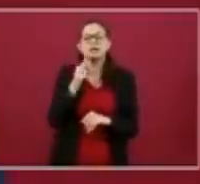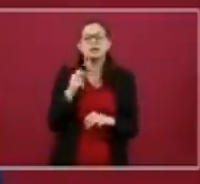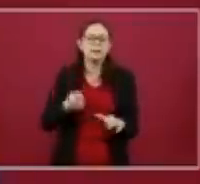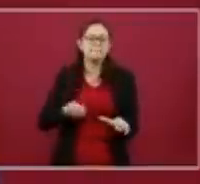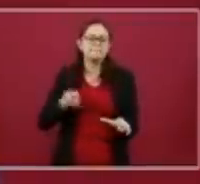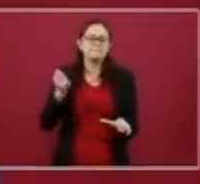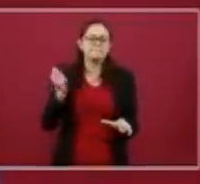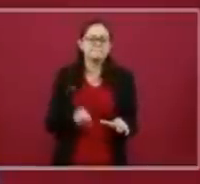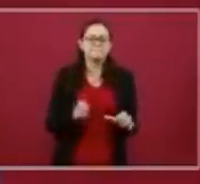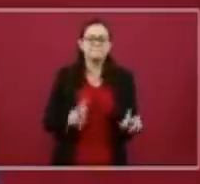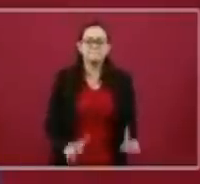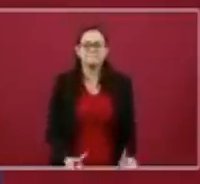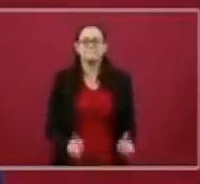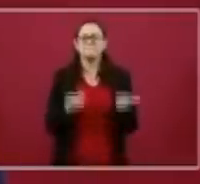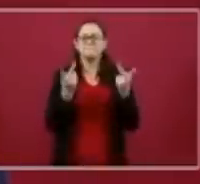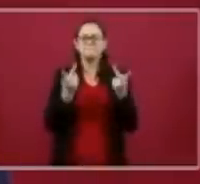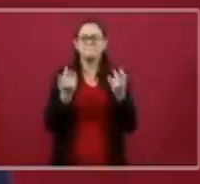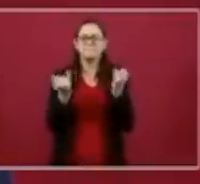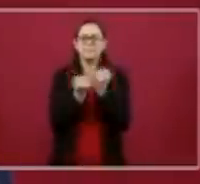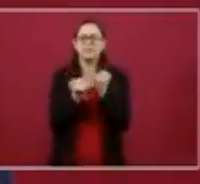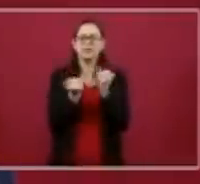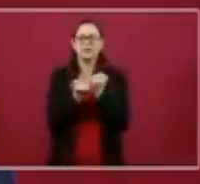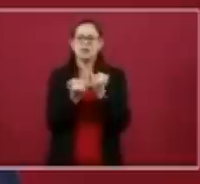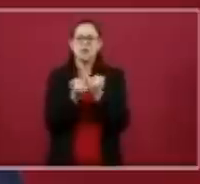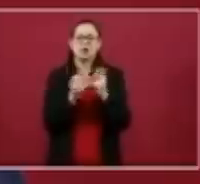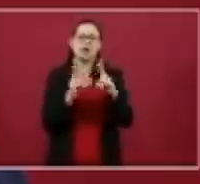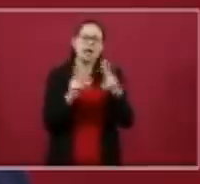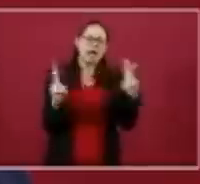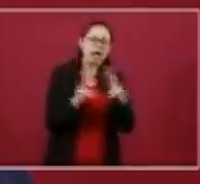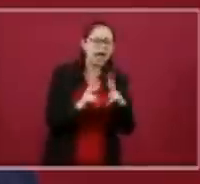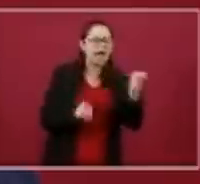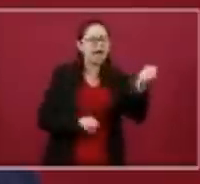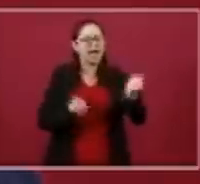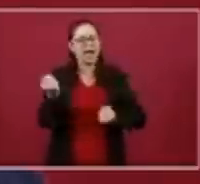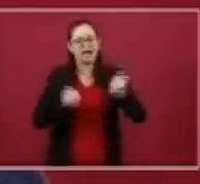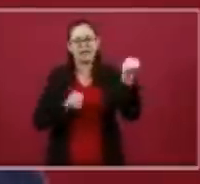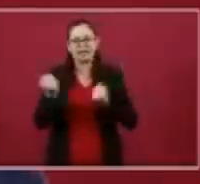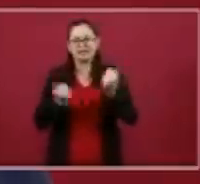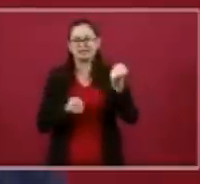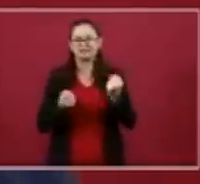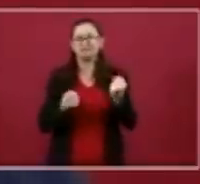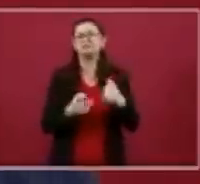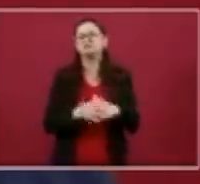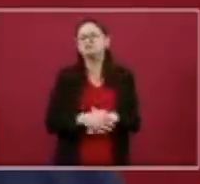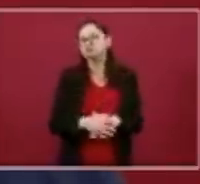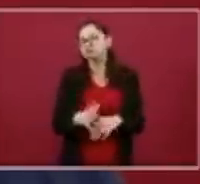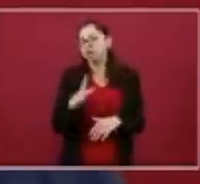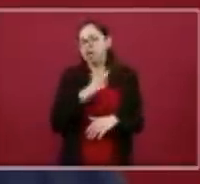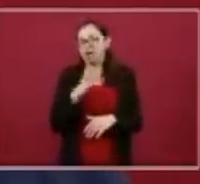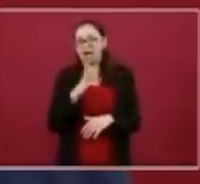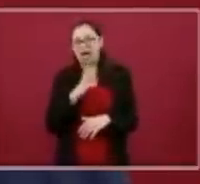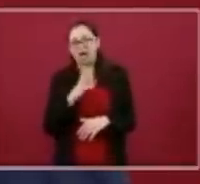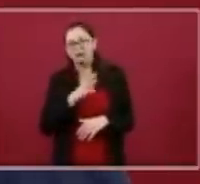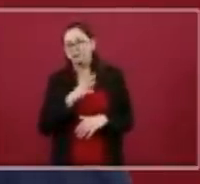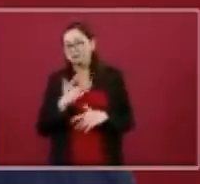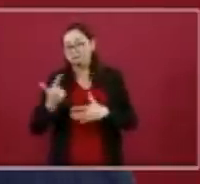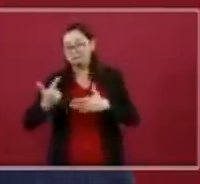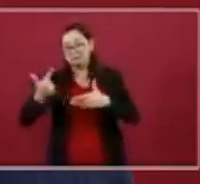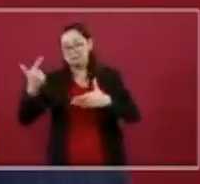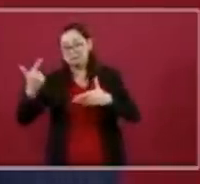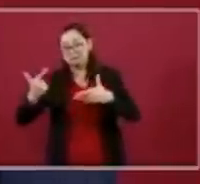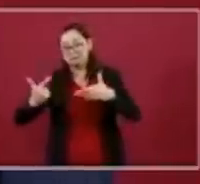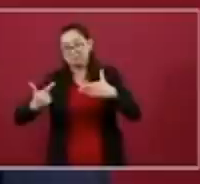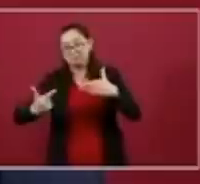de los vehículos, de las camionetas. Se han apuntado, bueno, más